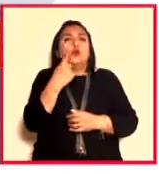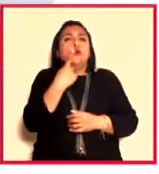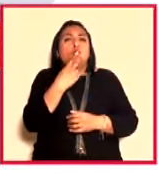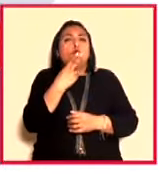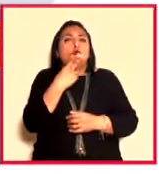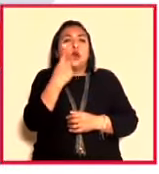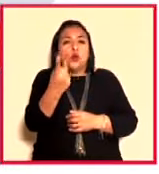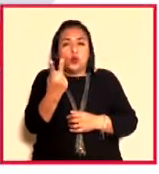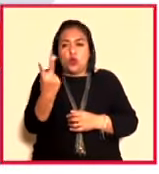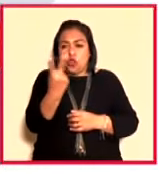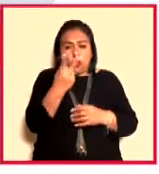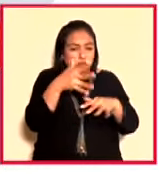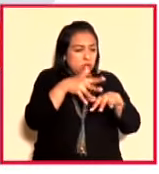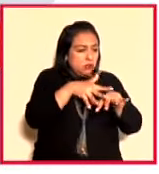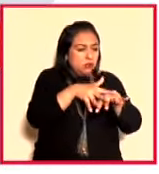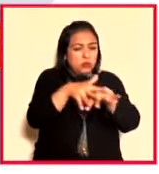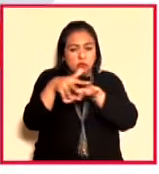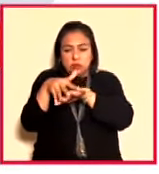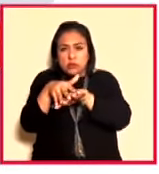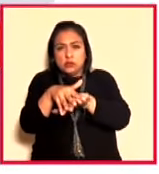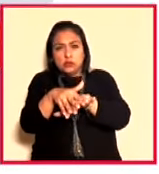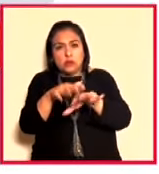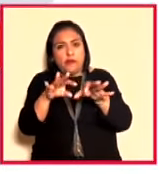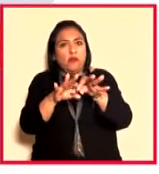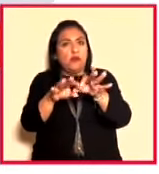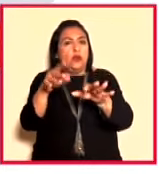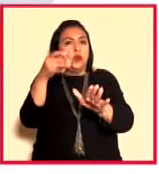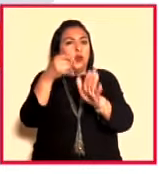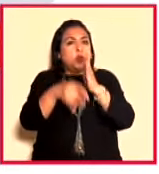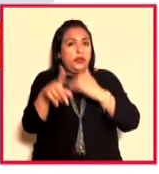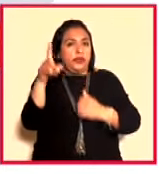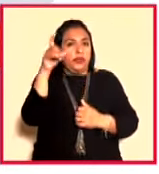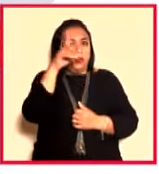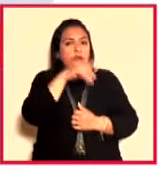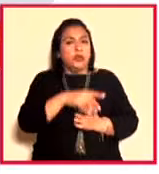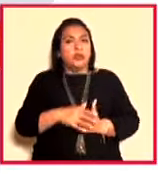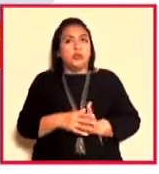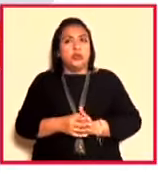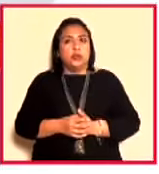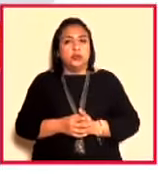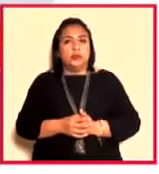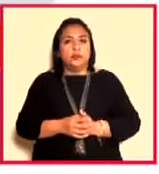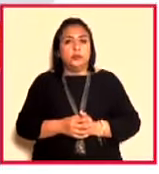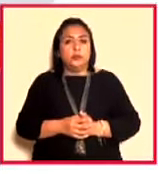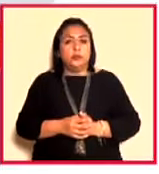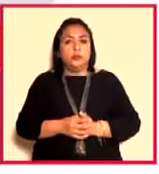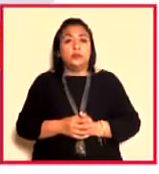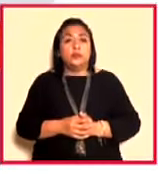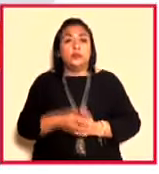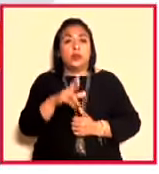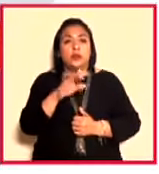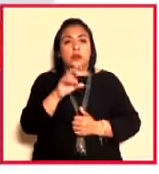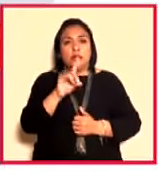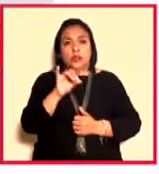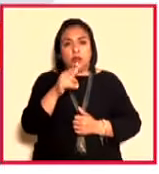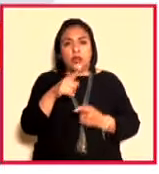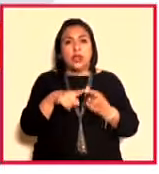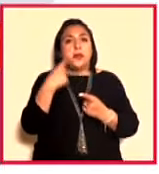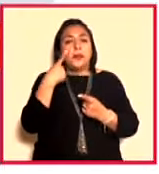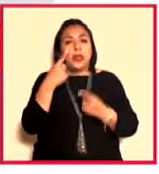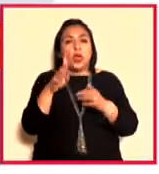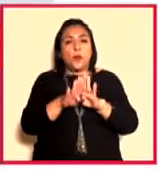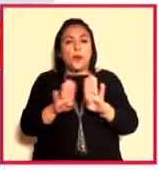dos están tejiendo una red muy, muy compleja. Ricardo Gallardo destaca las